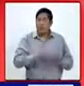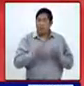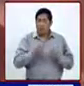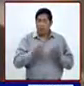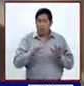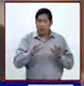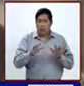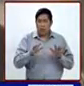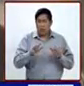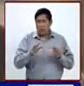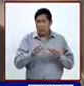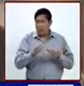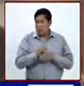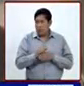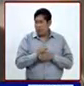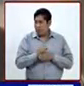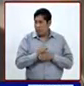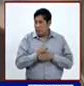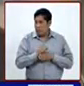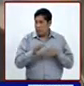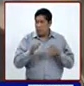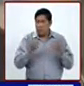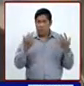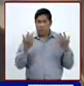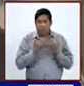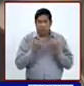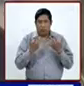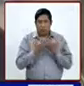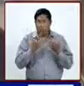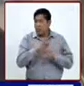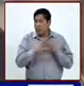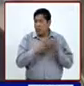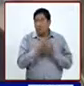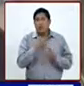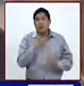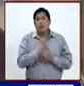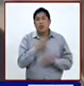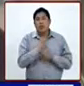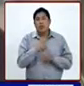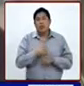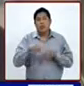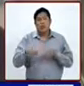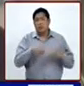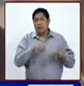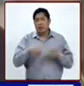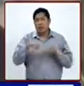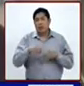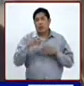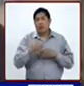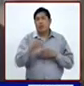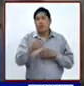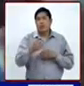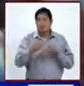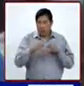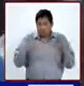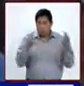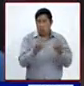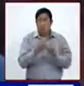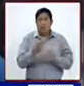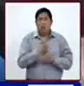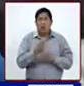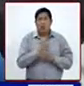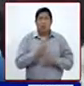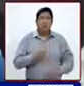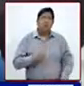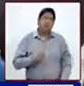cual ya prácticamente estuviera ya consensuado producto del trabajo propio que se ha llevado adelante de las mesas técnicas, ¿no? Yo no creo